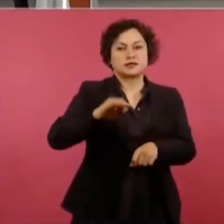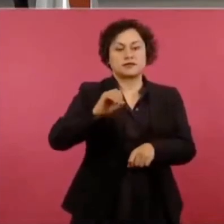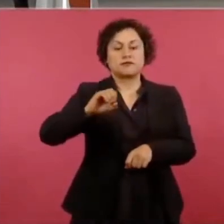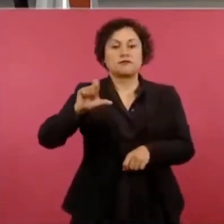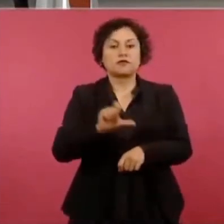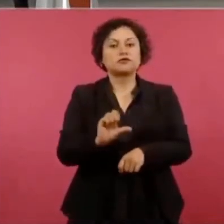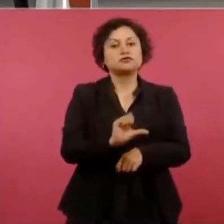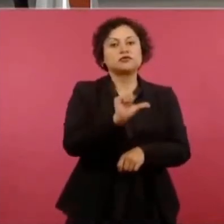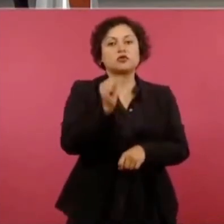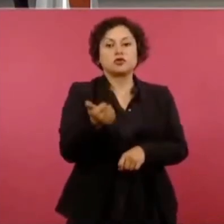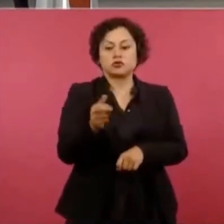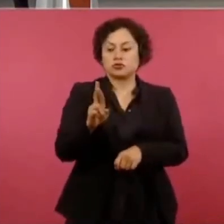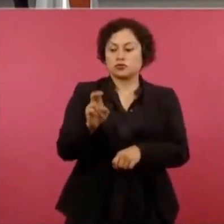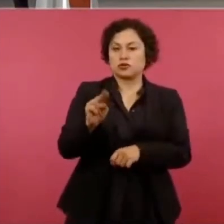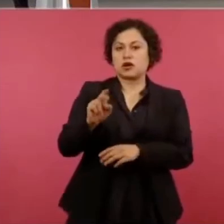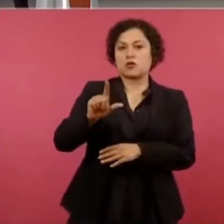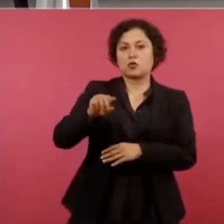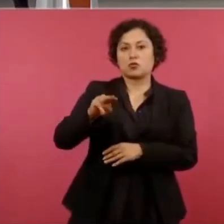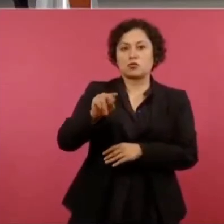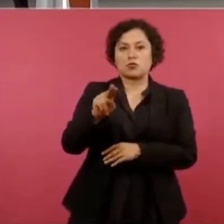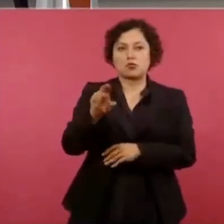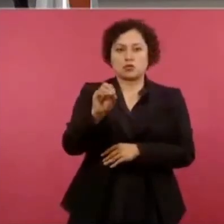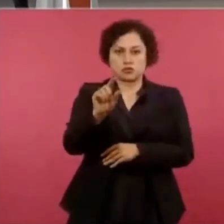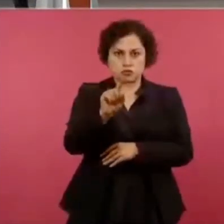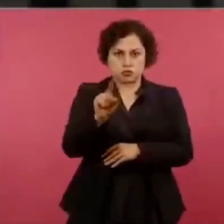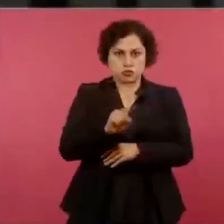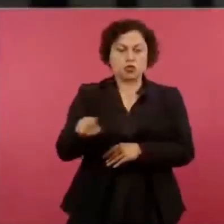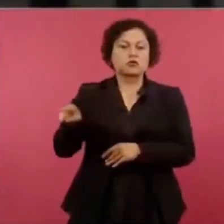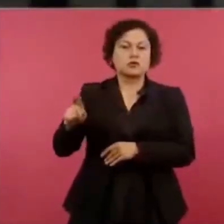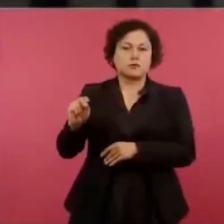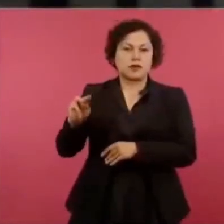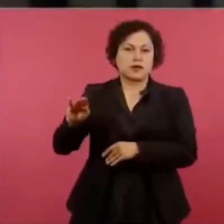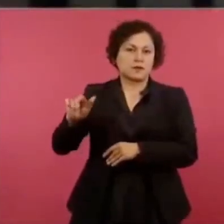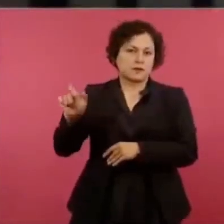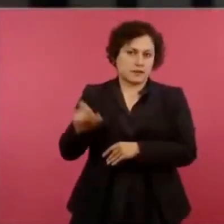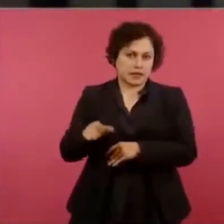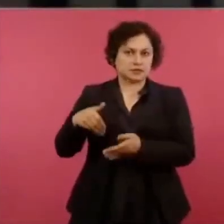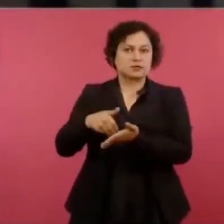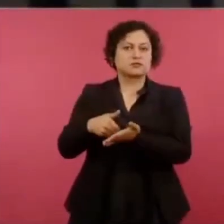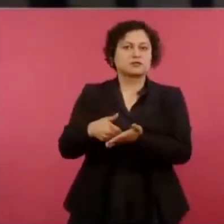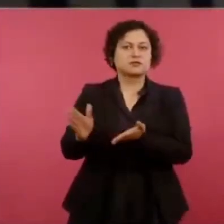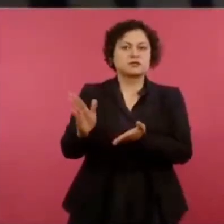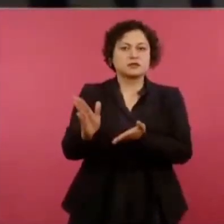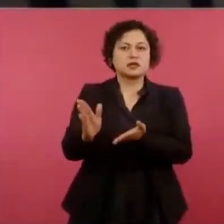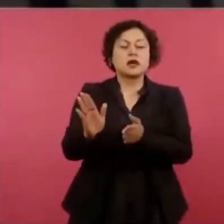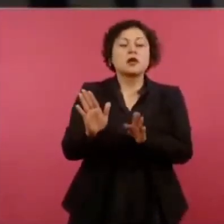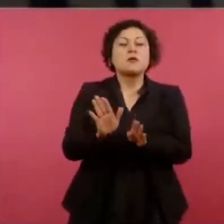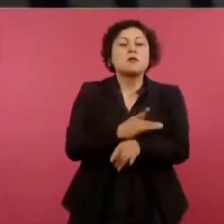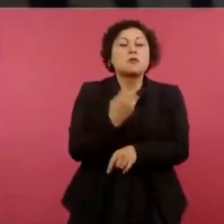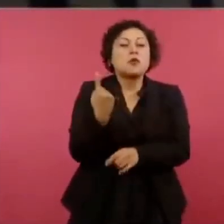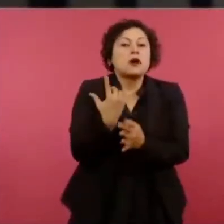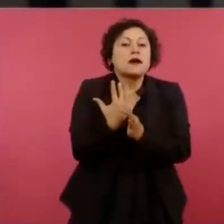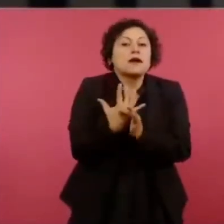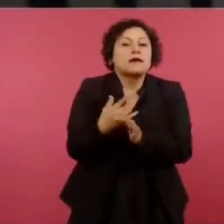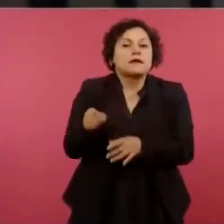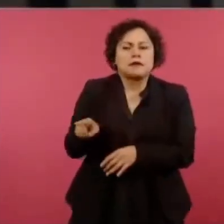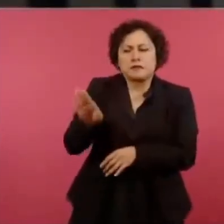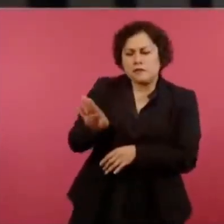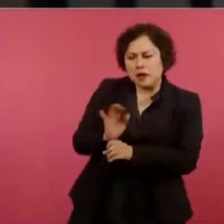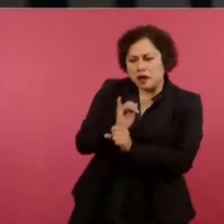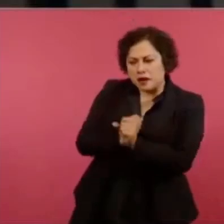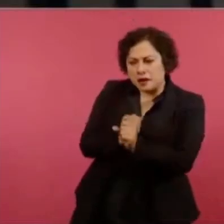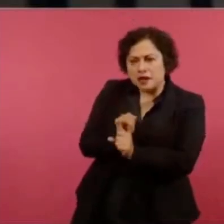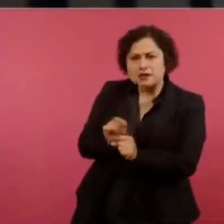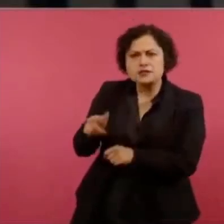Leos fue echado de Pemex en noviembre de ese año por actos de presunta corrupción. Se le